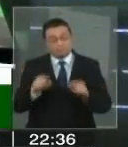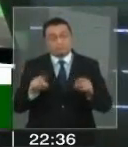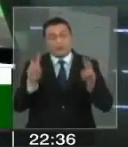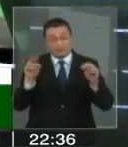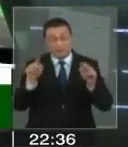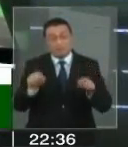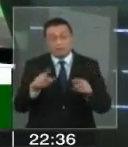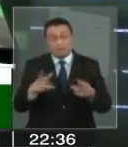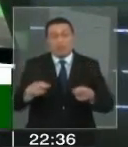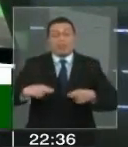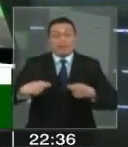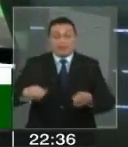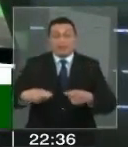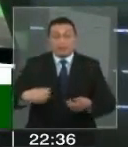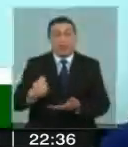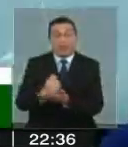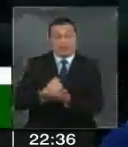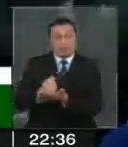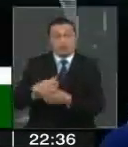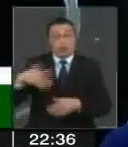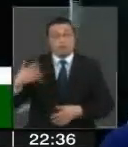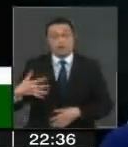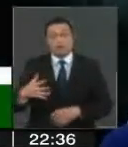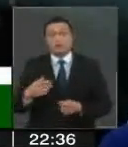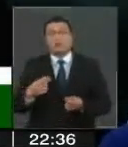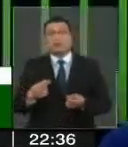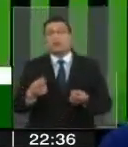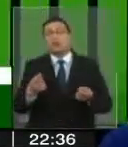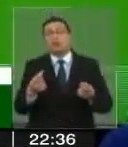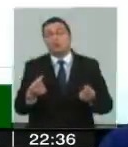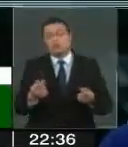y me imagino que los gastos en medicamentos también son importantes. ¿Cuánto se puede